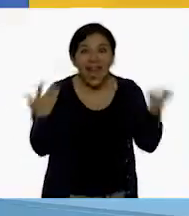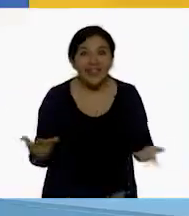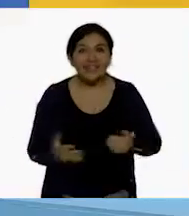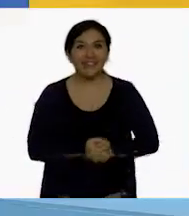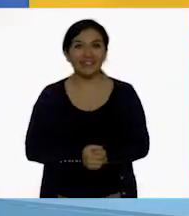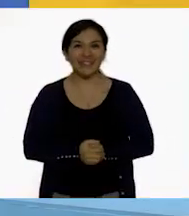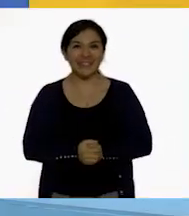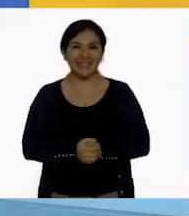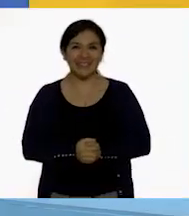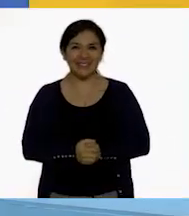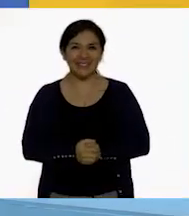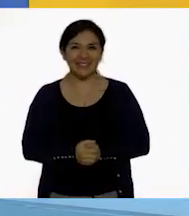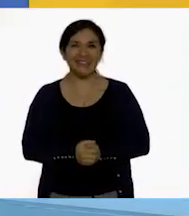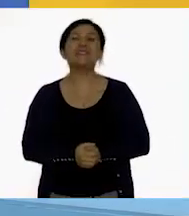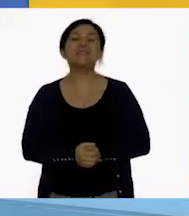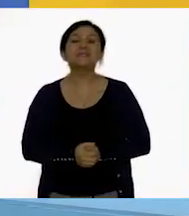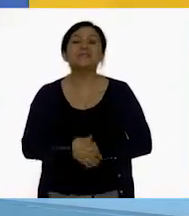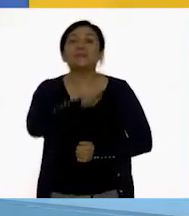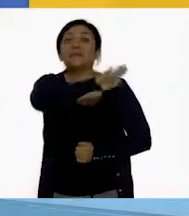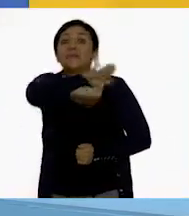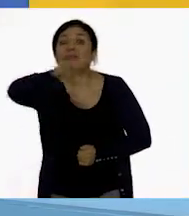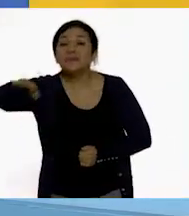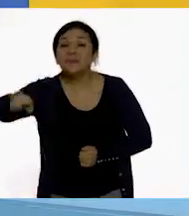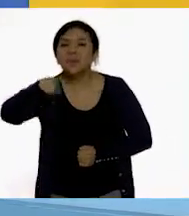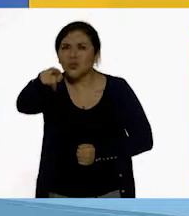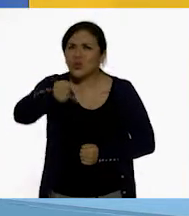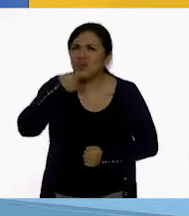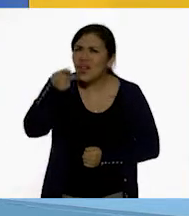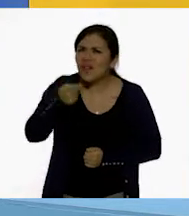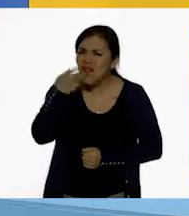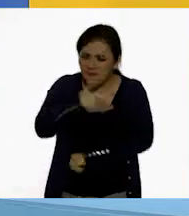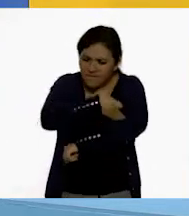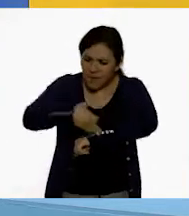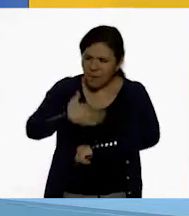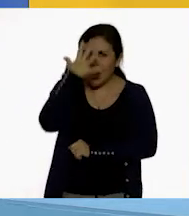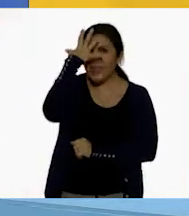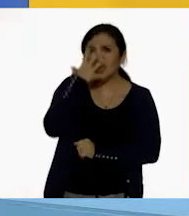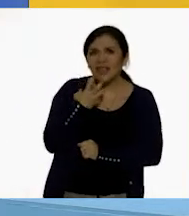sí. ¡Ey! Ahí mencionaste la familia de la tristeza.